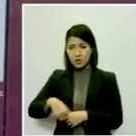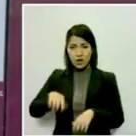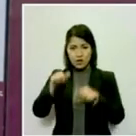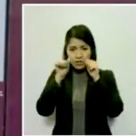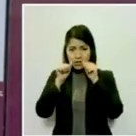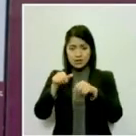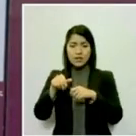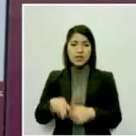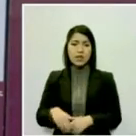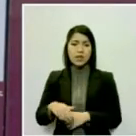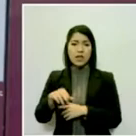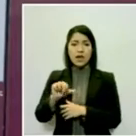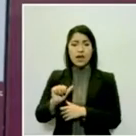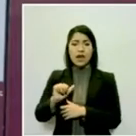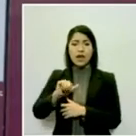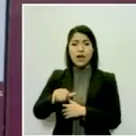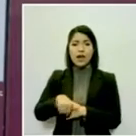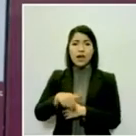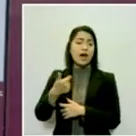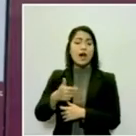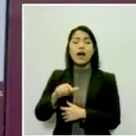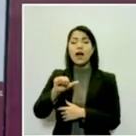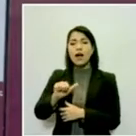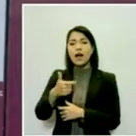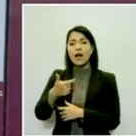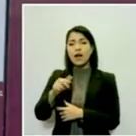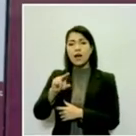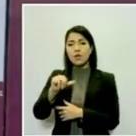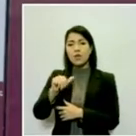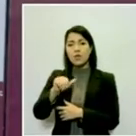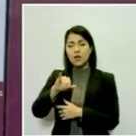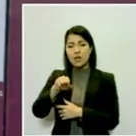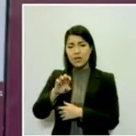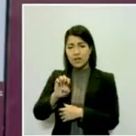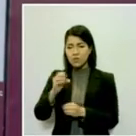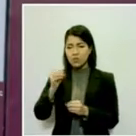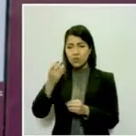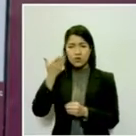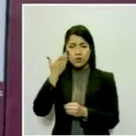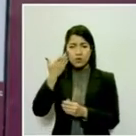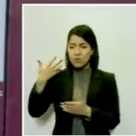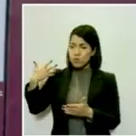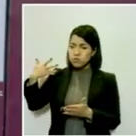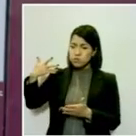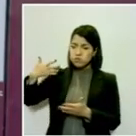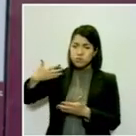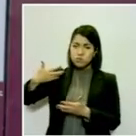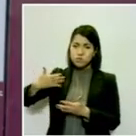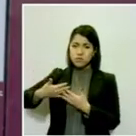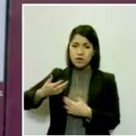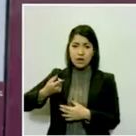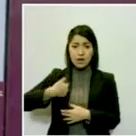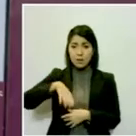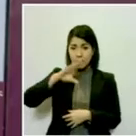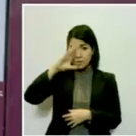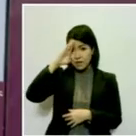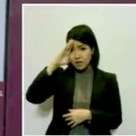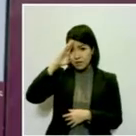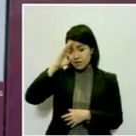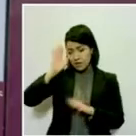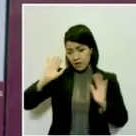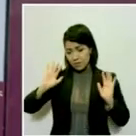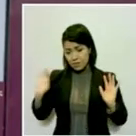caso de La Guaje, donde por años, quizás décadas, se pensó, se